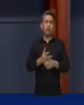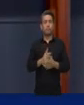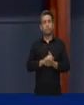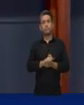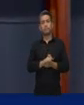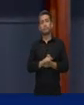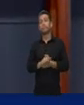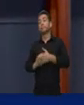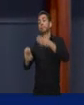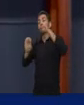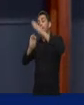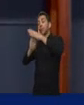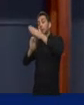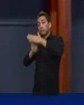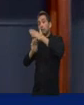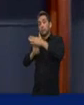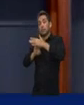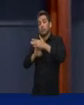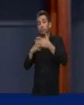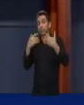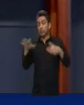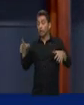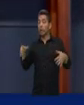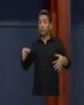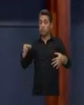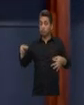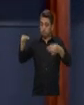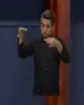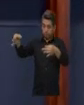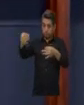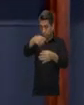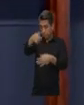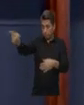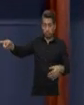Supremo Electoral ya notificó a las respectivas partes interesadas.